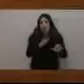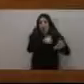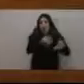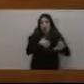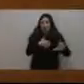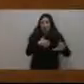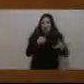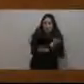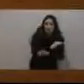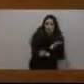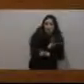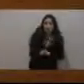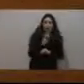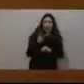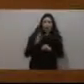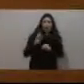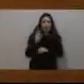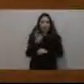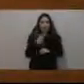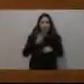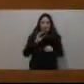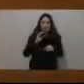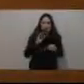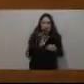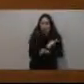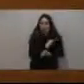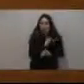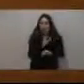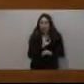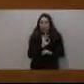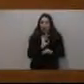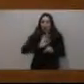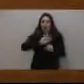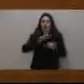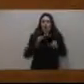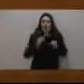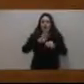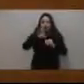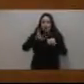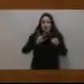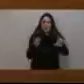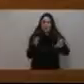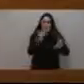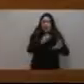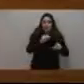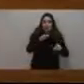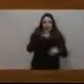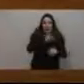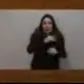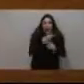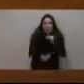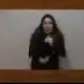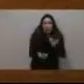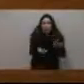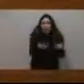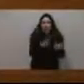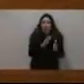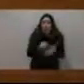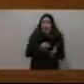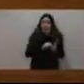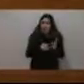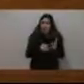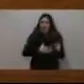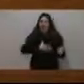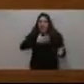Word, con el Project, con la aplicación informática que hayan utilizado para hacer los cálculos o simplemente les inundaron tanto esos planes de viabilidad, esos